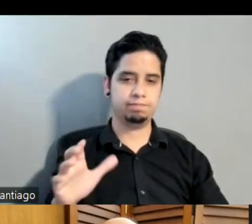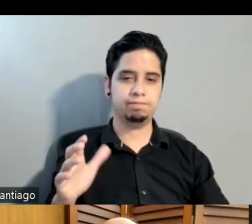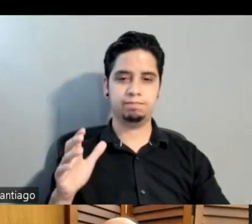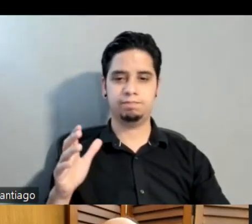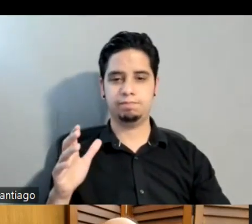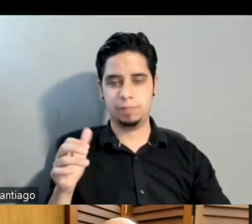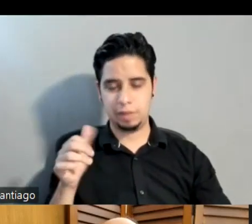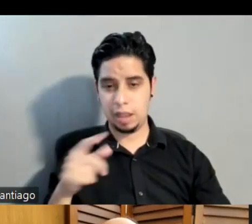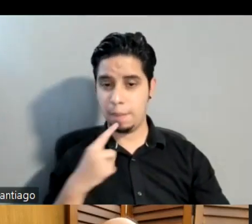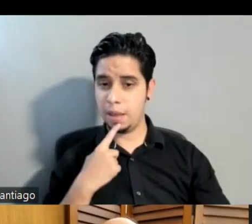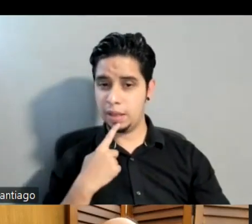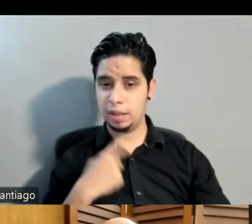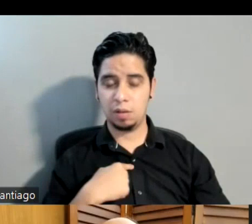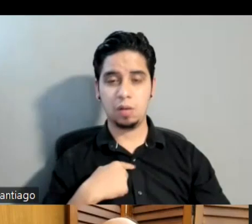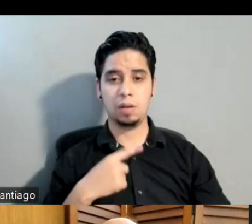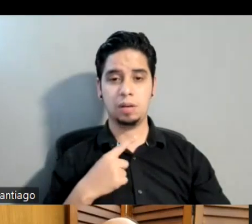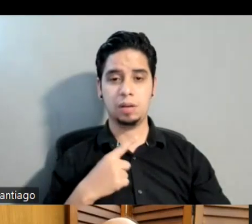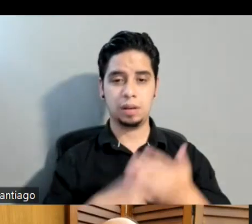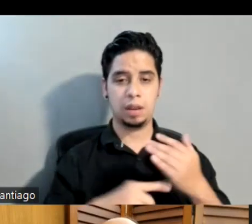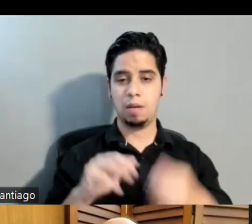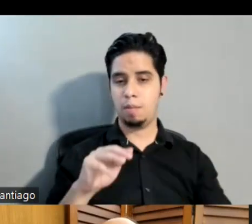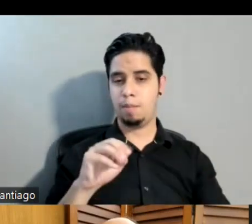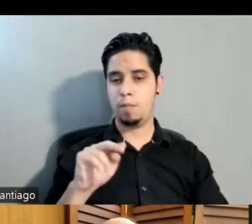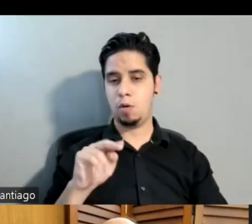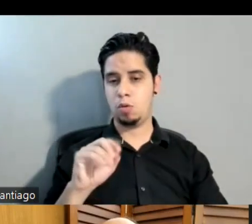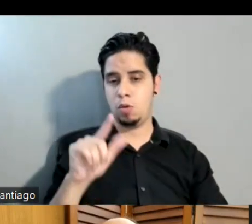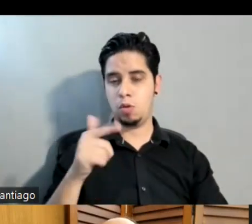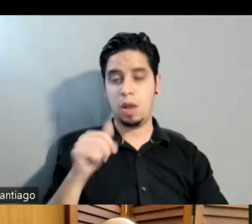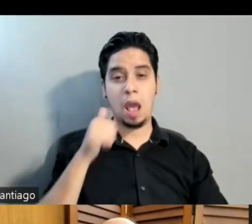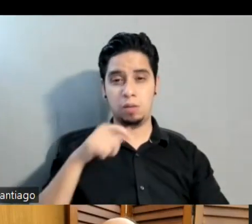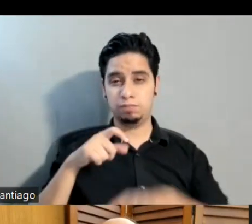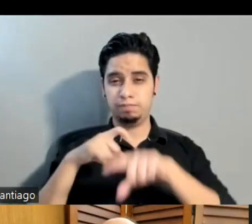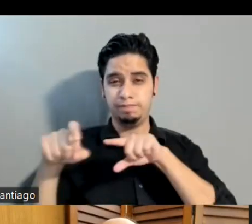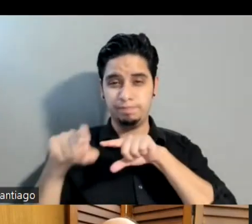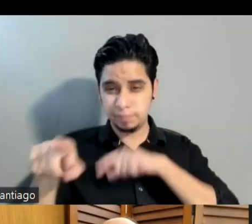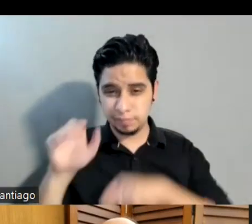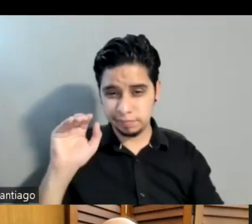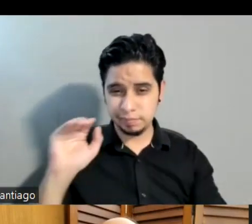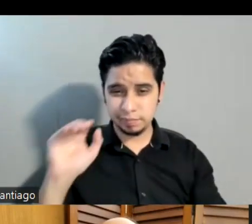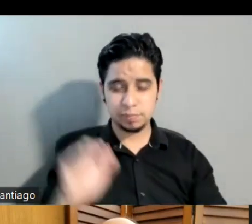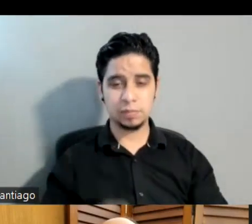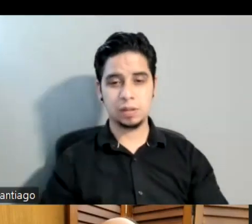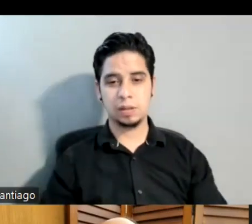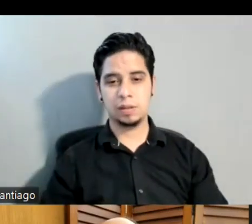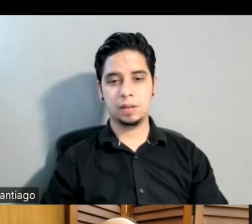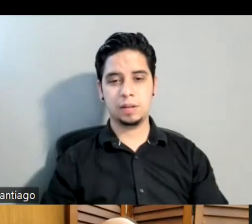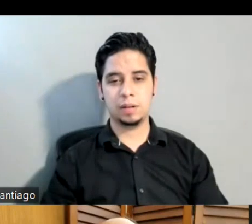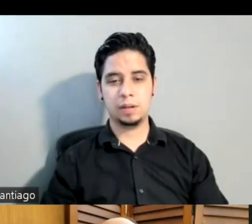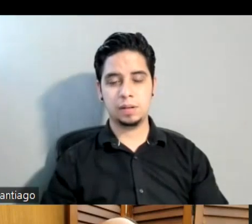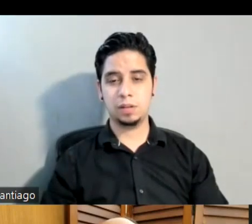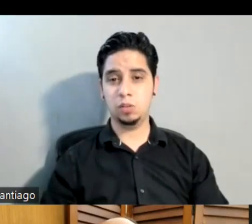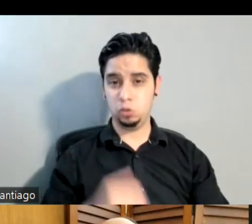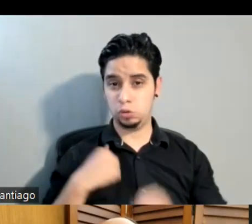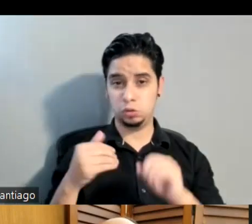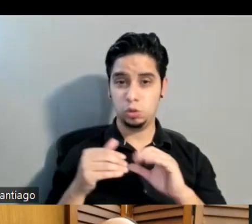Tere me dijo que los monólogos que tenía, no sé qué, y la llamé. Y yo bien no había terminado de decirle lo que era. Y ya,